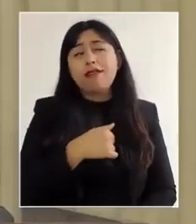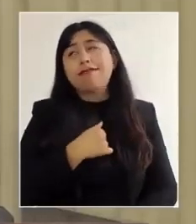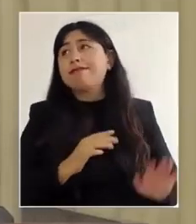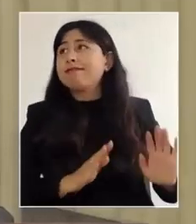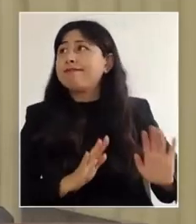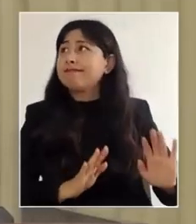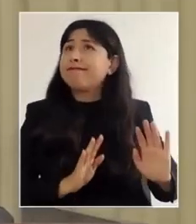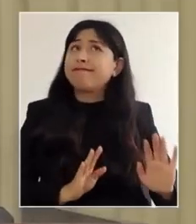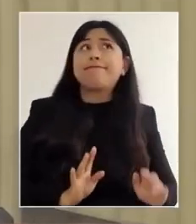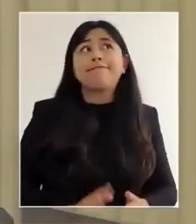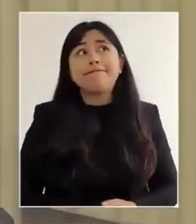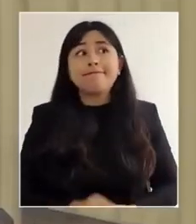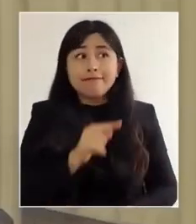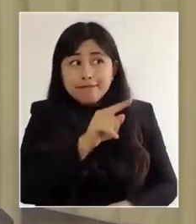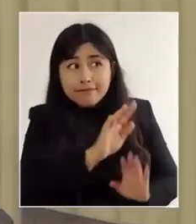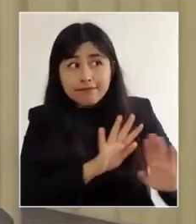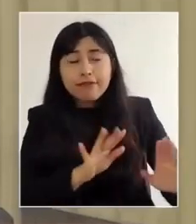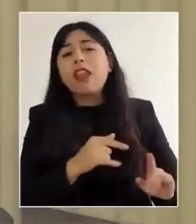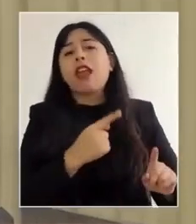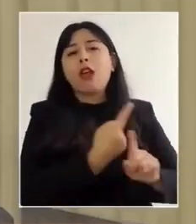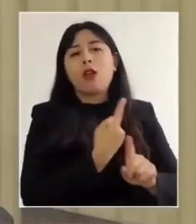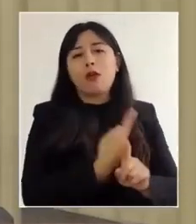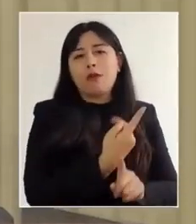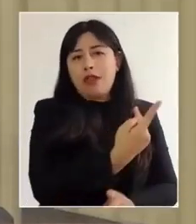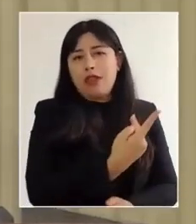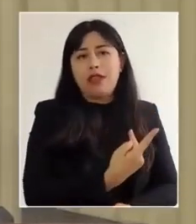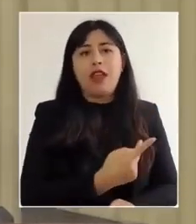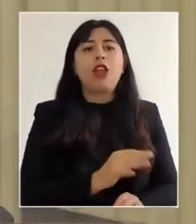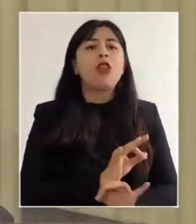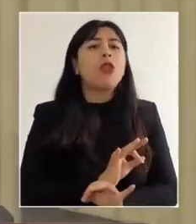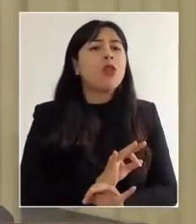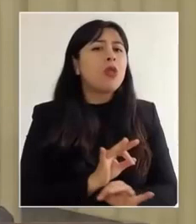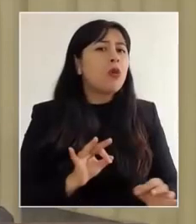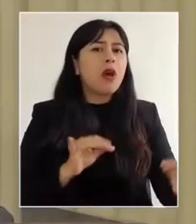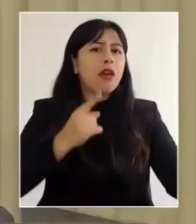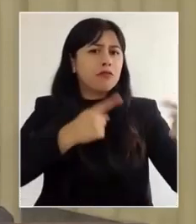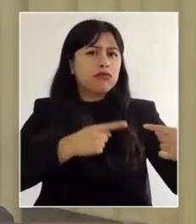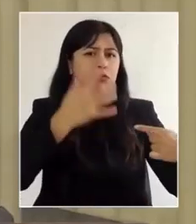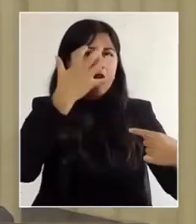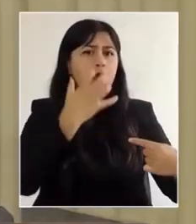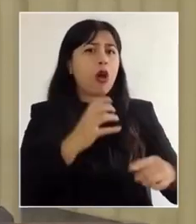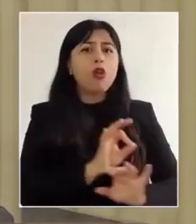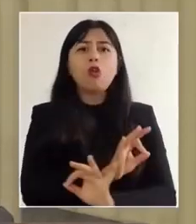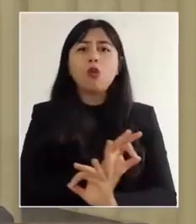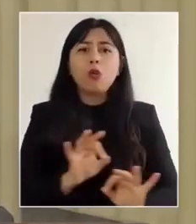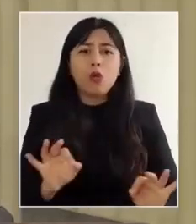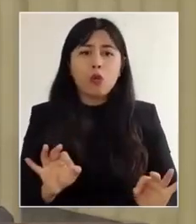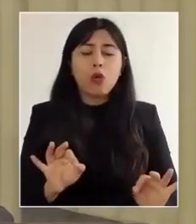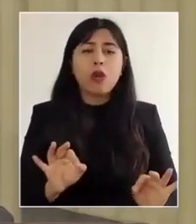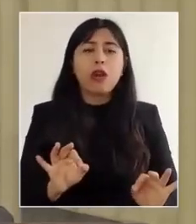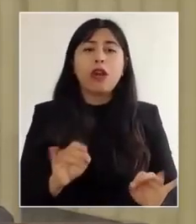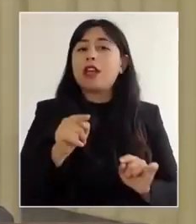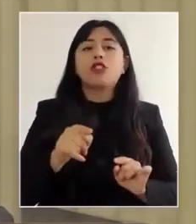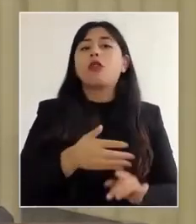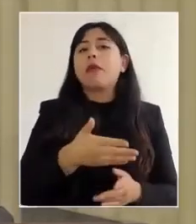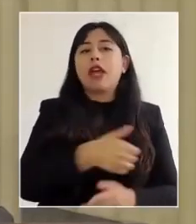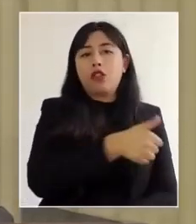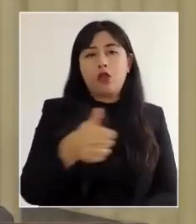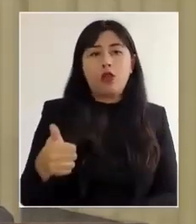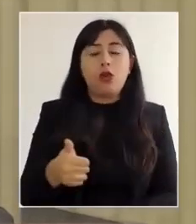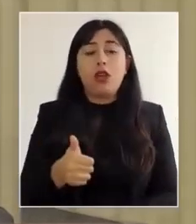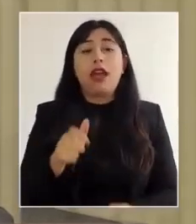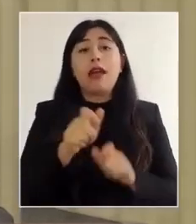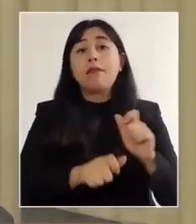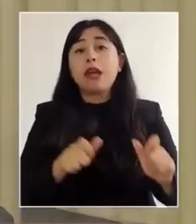porque nunca jamás dijimos hay que discutir enojado porque siempre las personas y eso corre para todo las personas